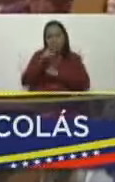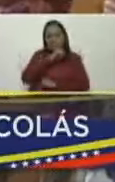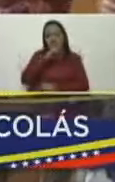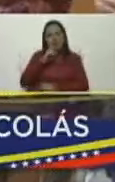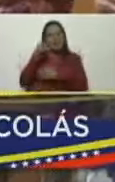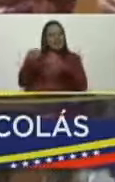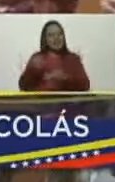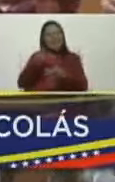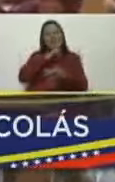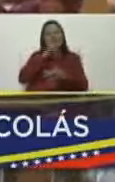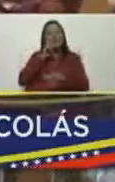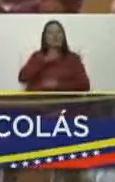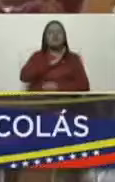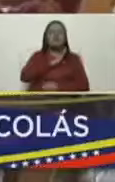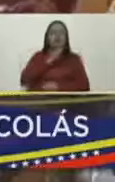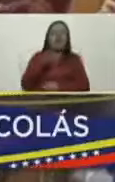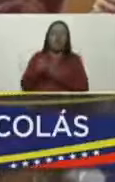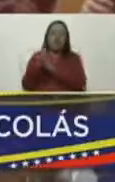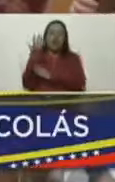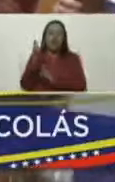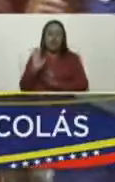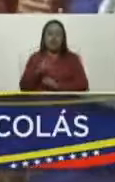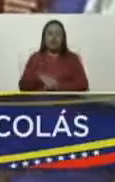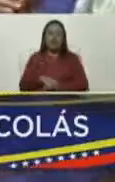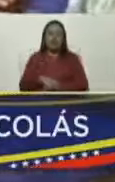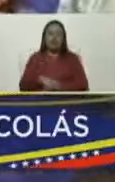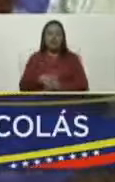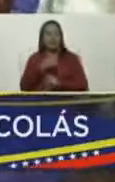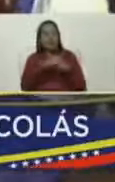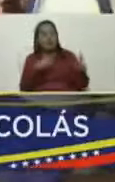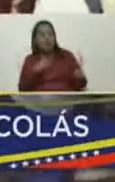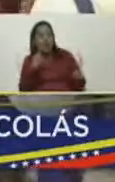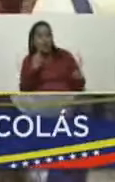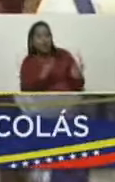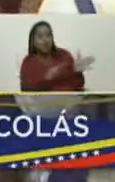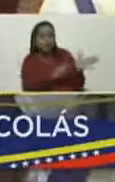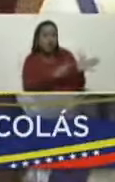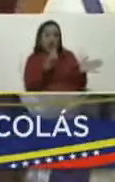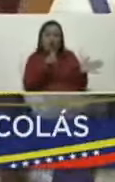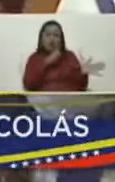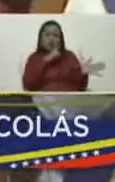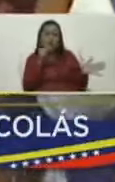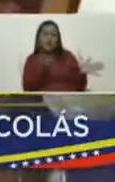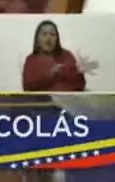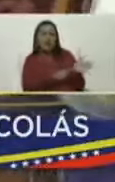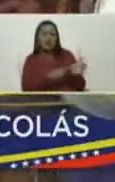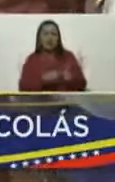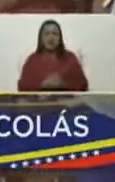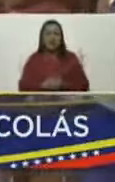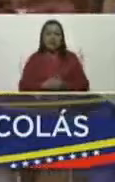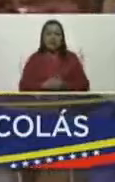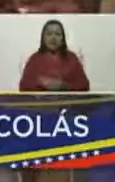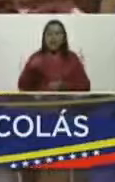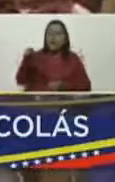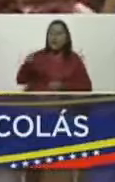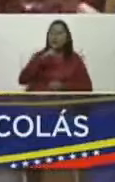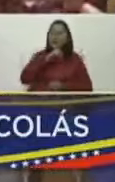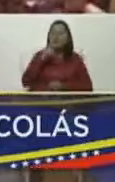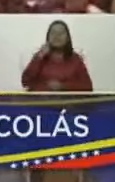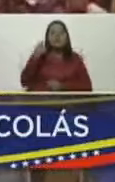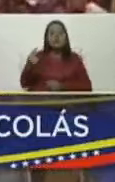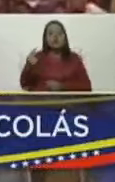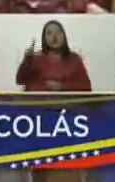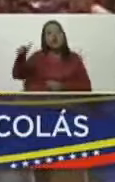ponemos nombres típicos a las flores. Por eso. Sí, pero sí. Si yo te digo, ¿cómo se llama esta? Esta nosotros decimos